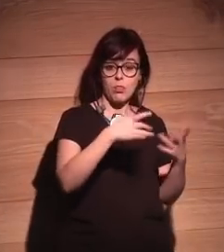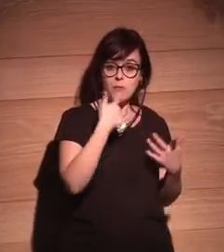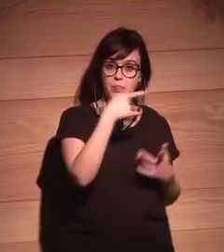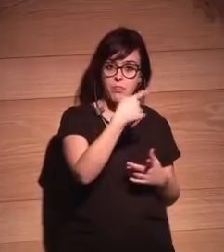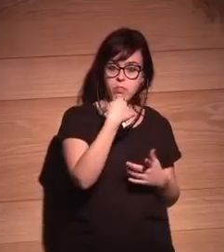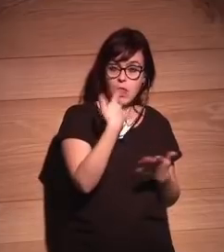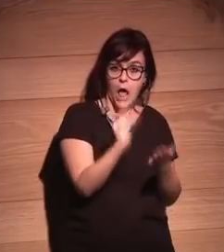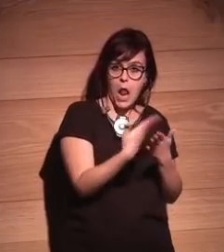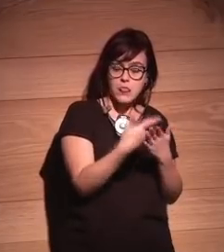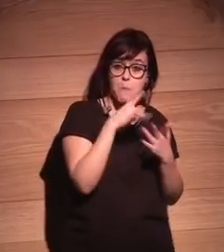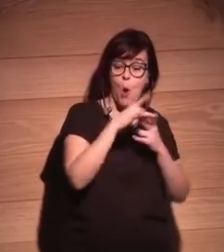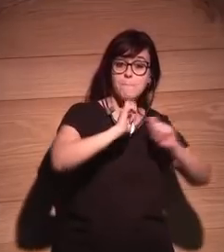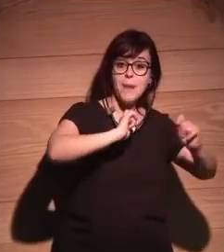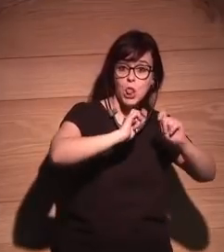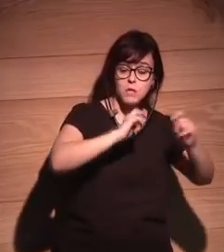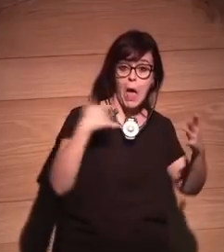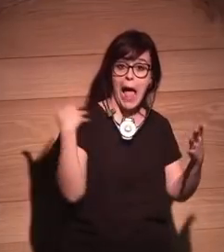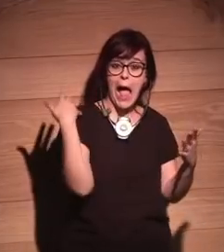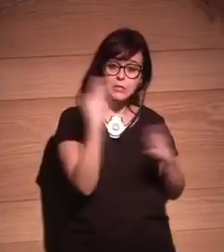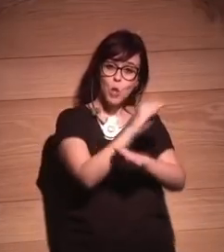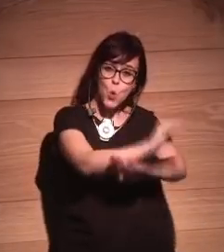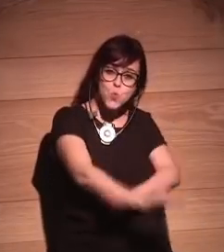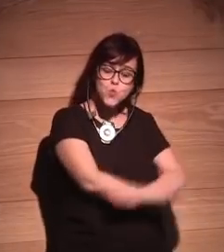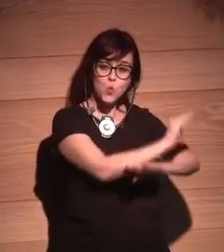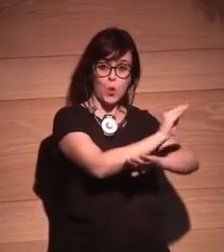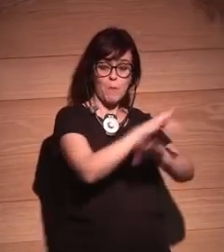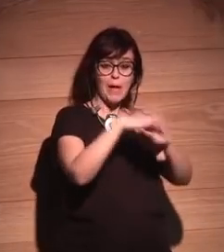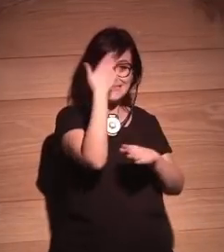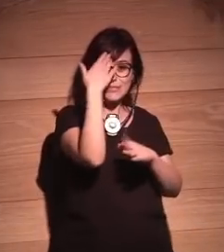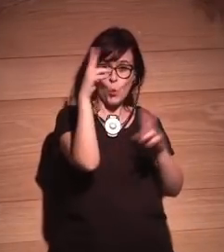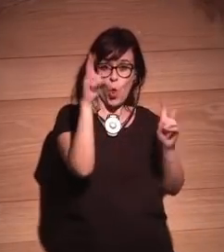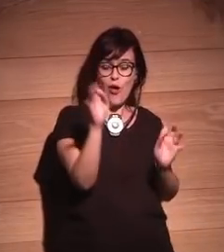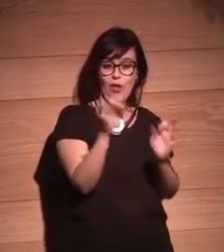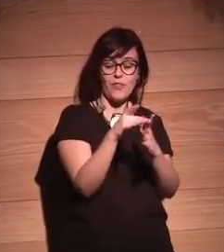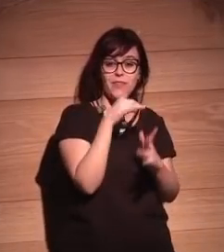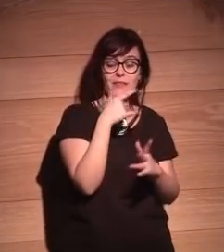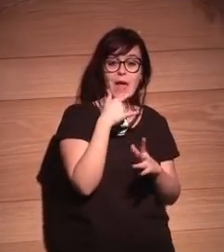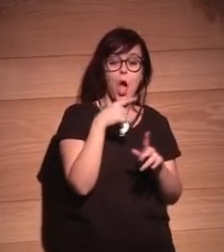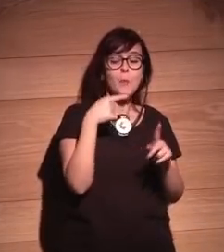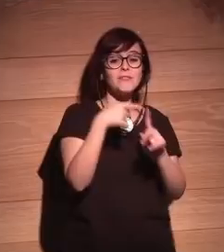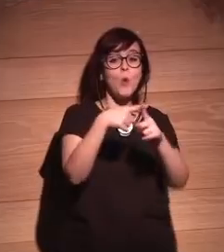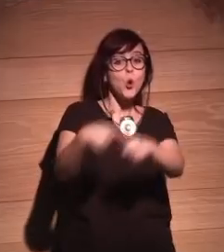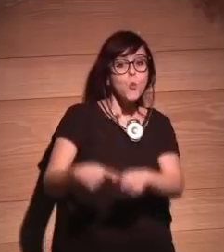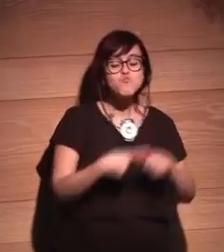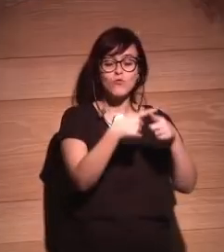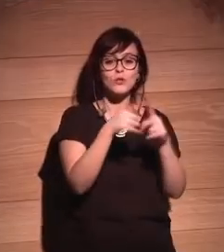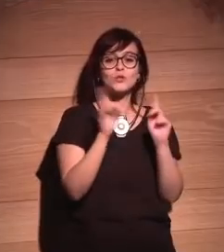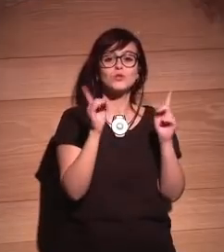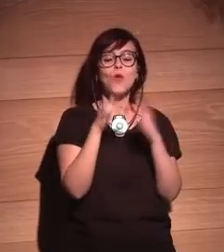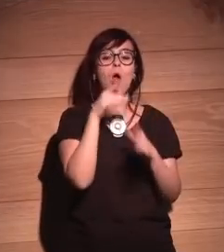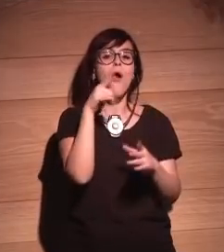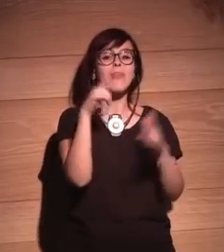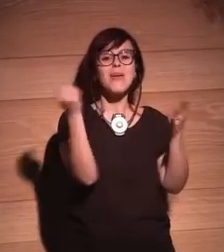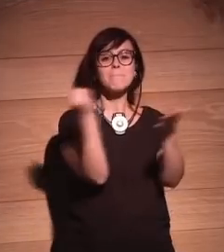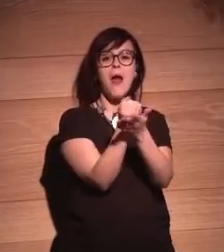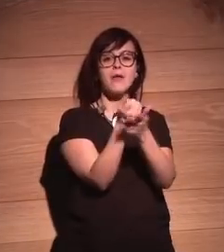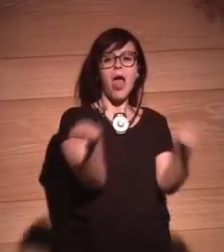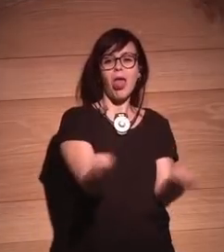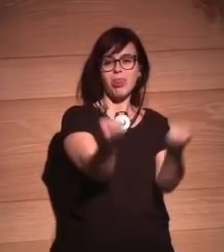es el garante de que ese periodismo va a ser, como dice el título de esta charla, por el bien común y no va a ser mero branded content, por